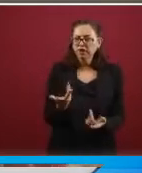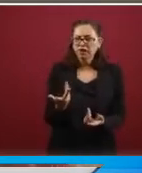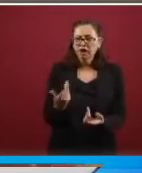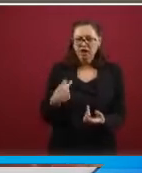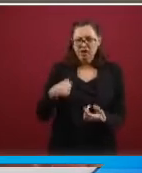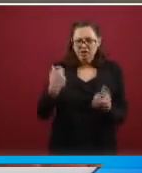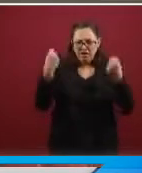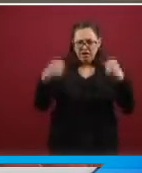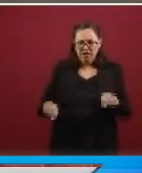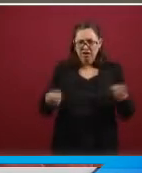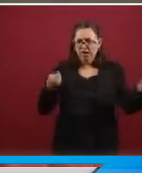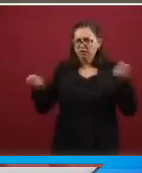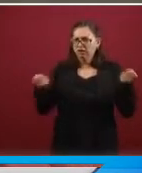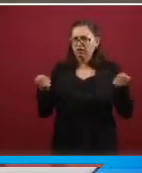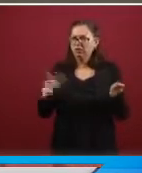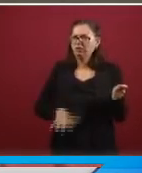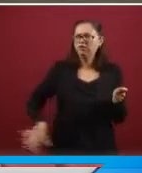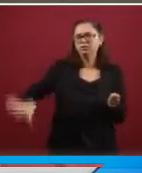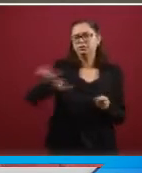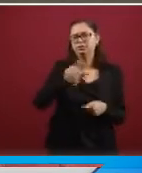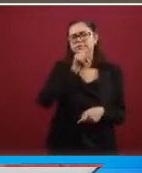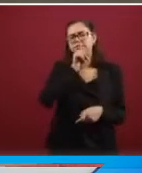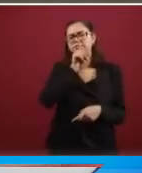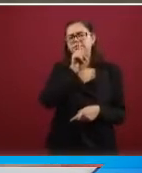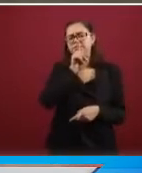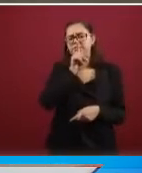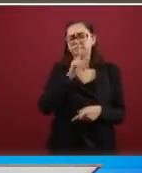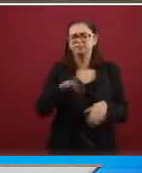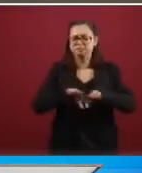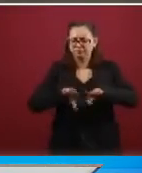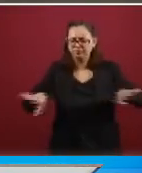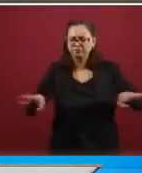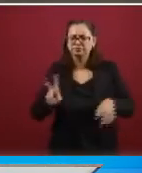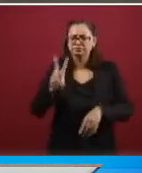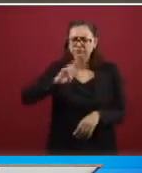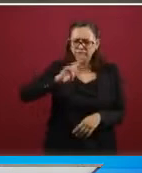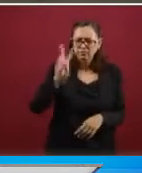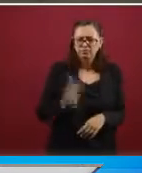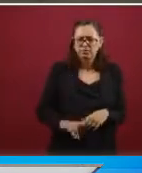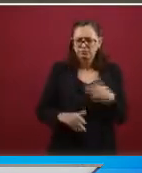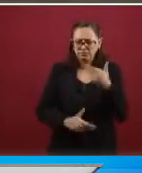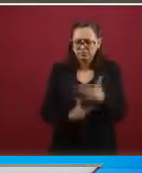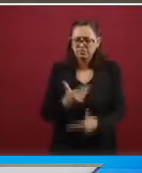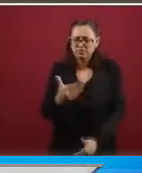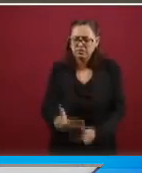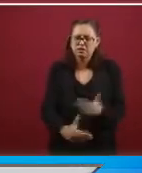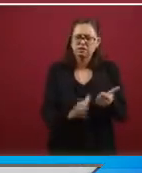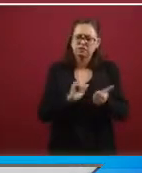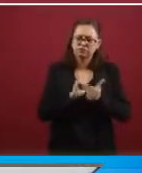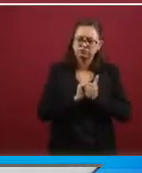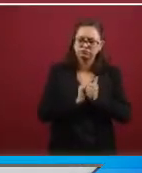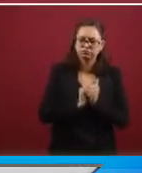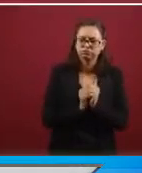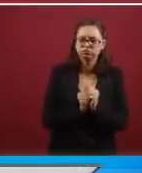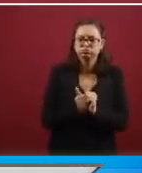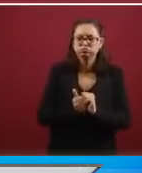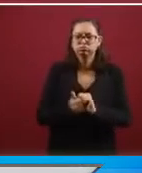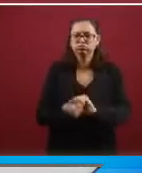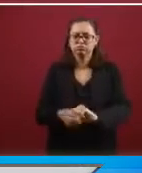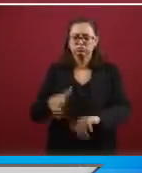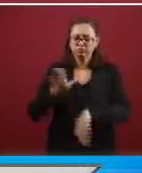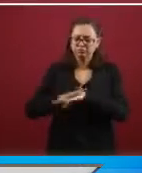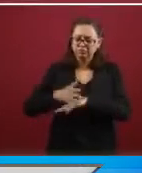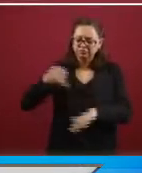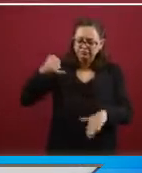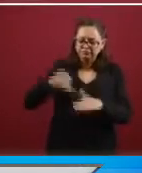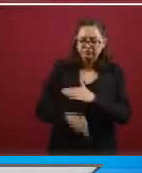sus decisiones. No dará un paso atrás y hace un llamado a la no violencia. Continuará recorriendo el país. Este fin de semana visitó